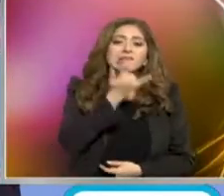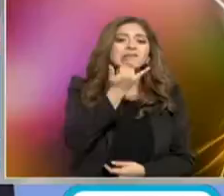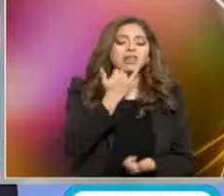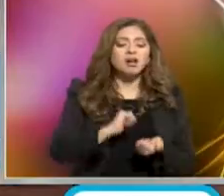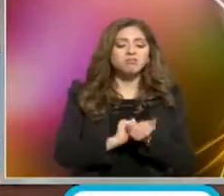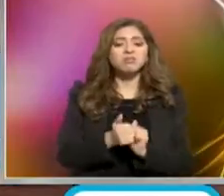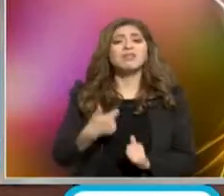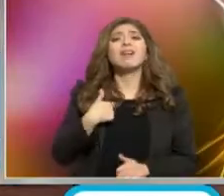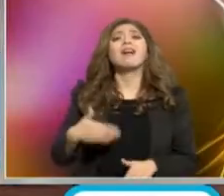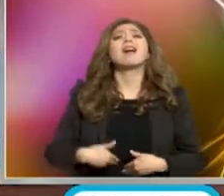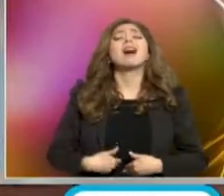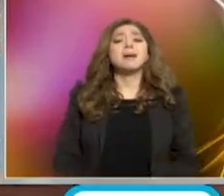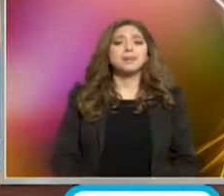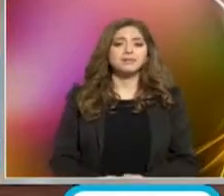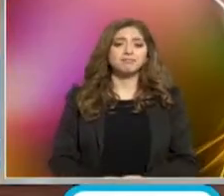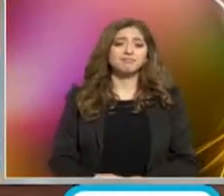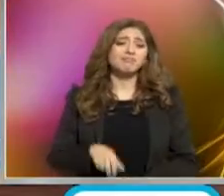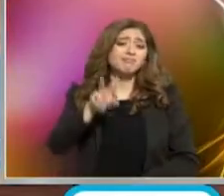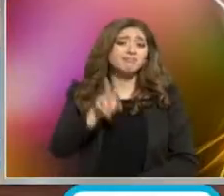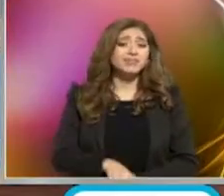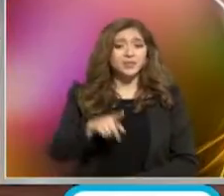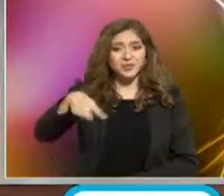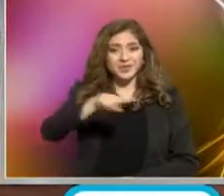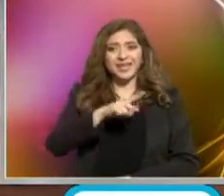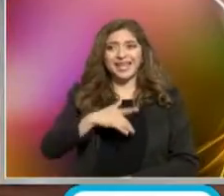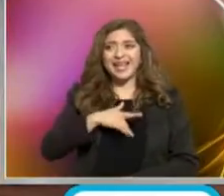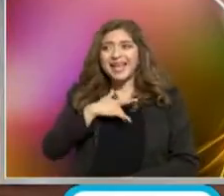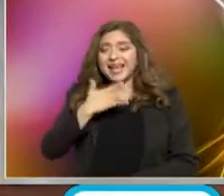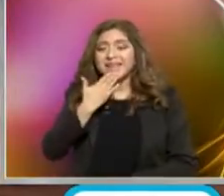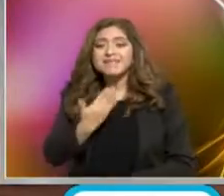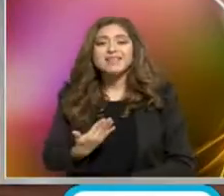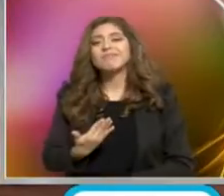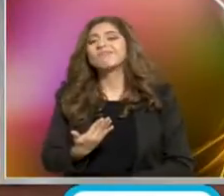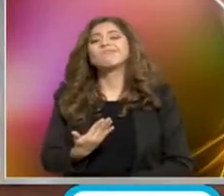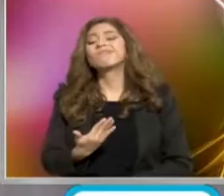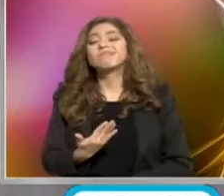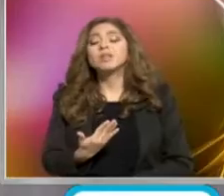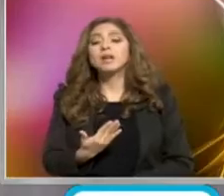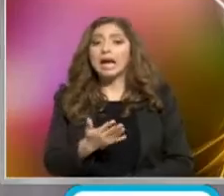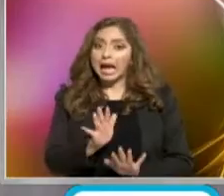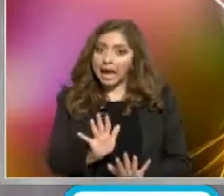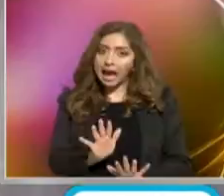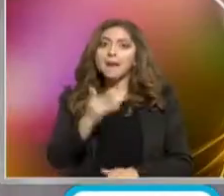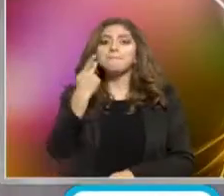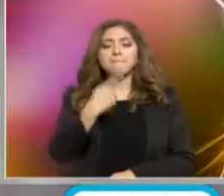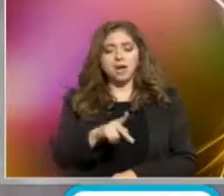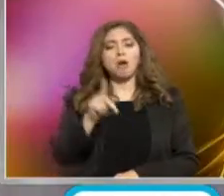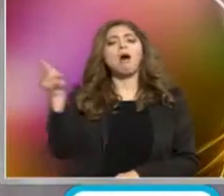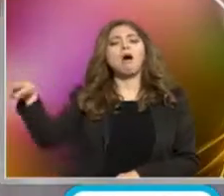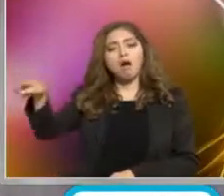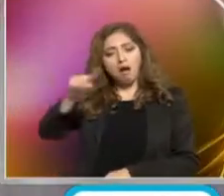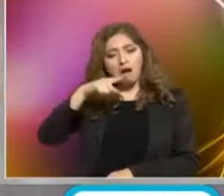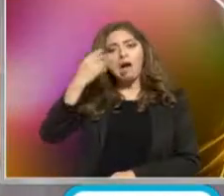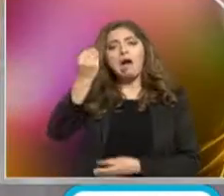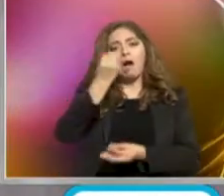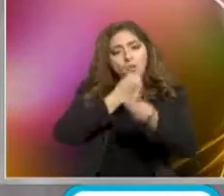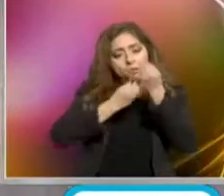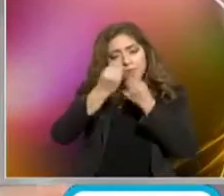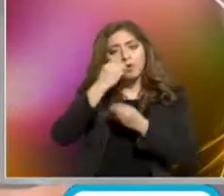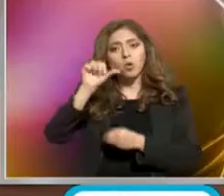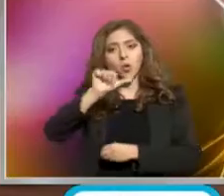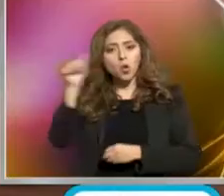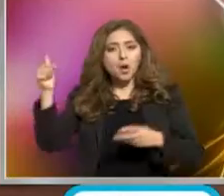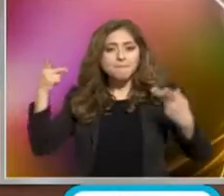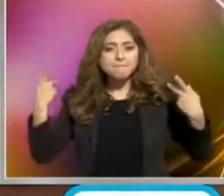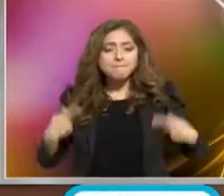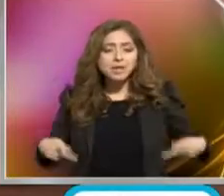hambre! Eso. Te pones de malas. Me pongo de ¿no? Sí, mala, ya. sí, sí, sí. Exacto, pero también hay alimentos que pueden aumentar en algunas personas, a lo mejor